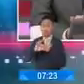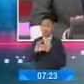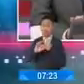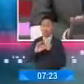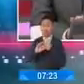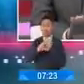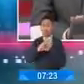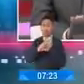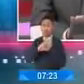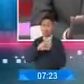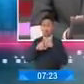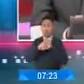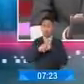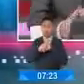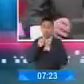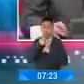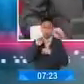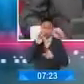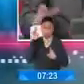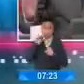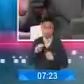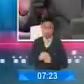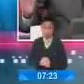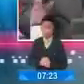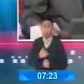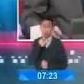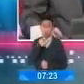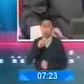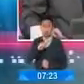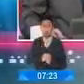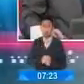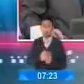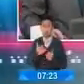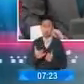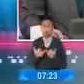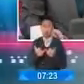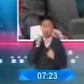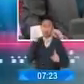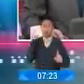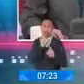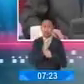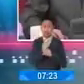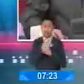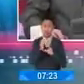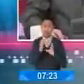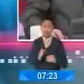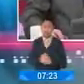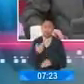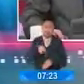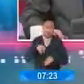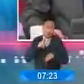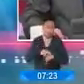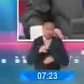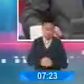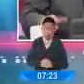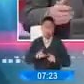dando un mensaje al país y señaló que estar sujeta a críticas como funcionaria es normal,